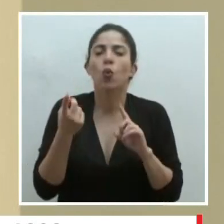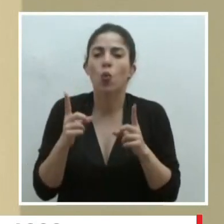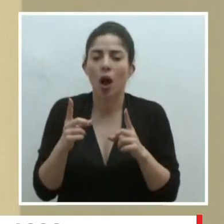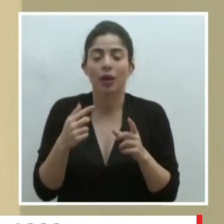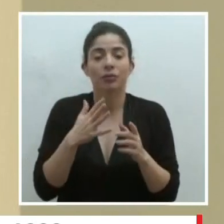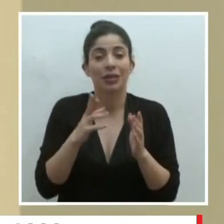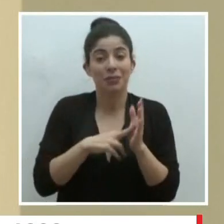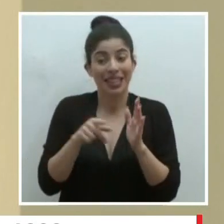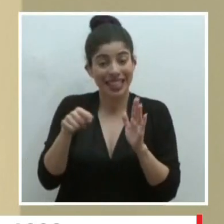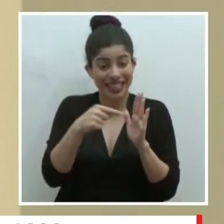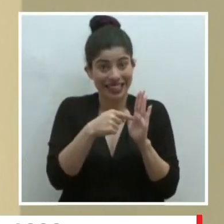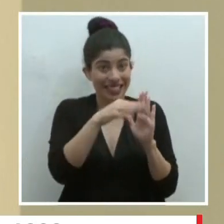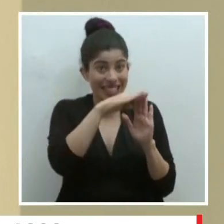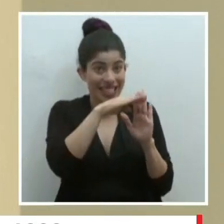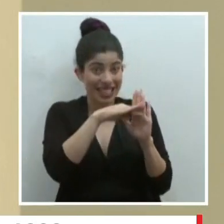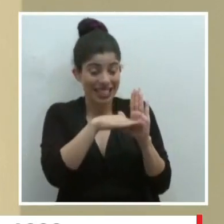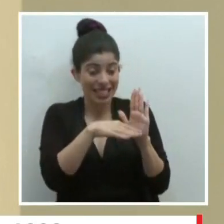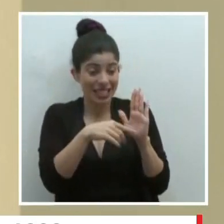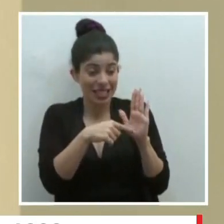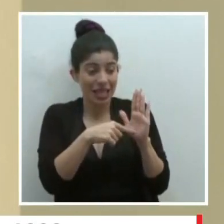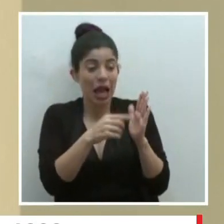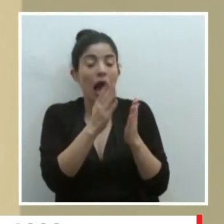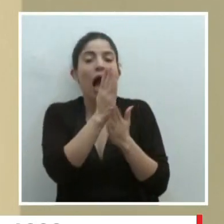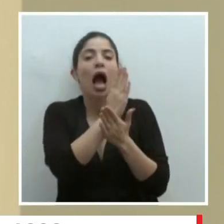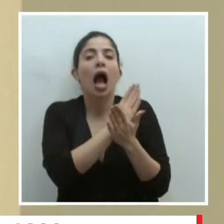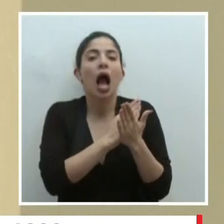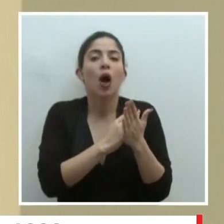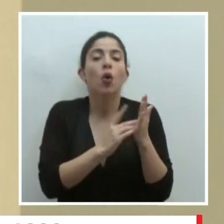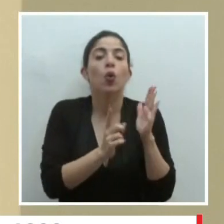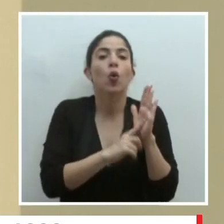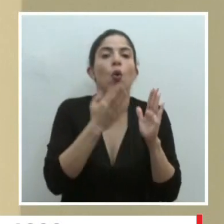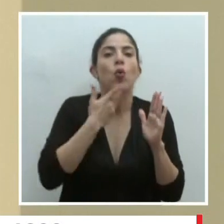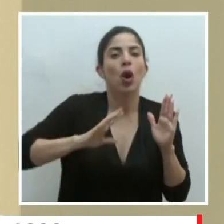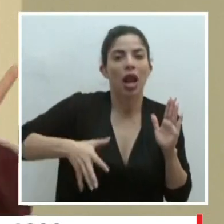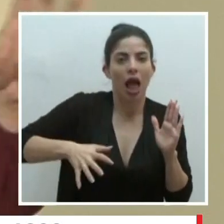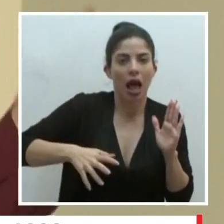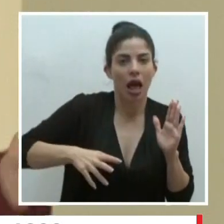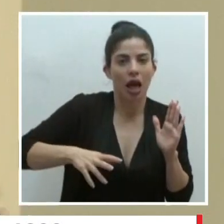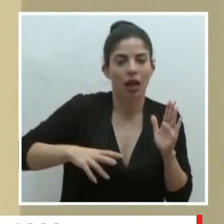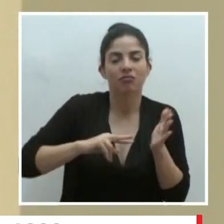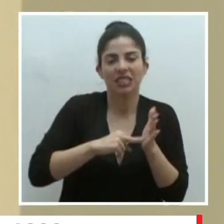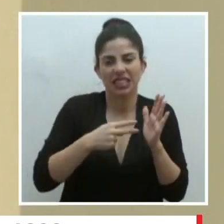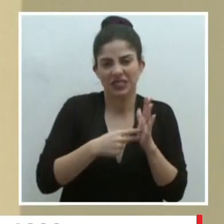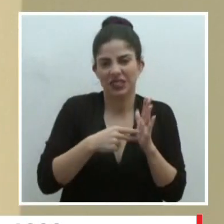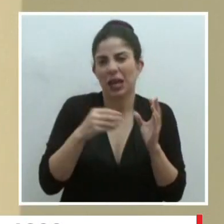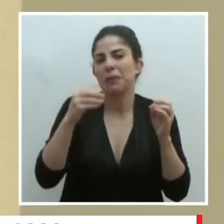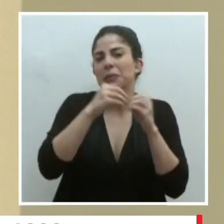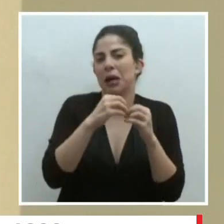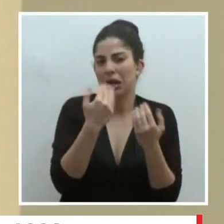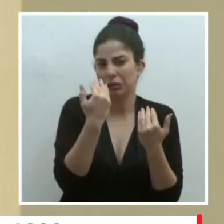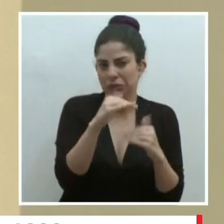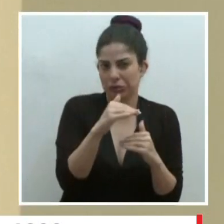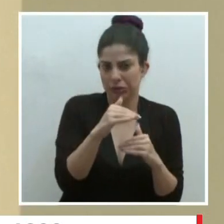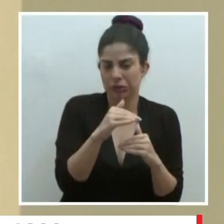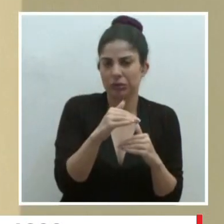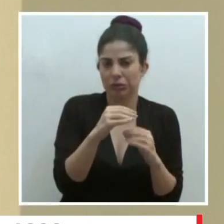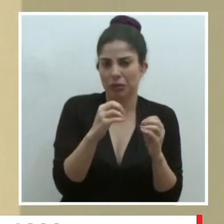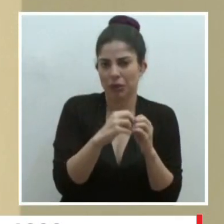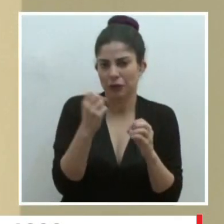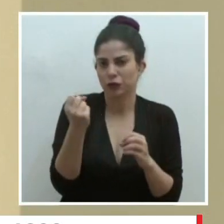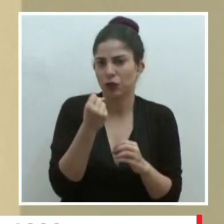Reitero que hay algunos que están bajo alerta naranja, los cuales hay medidas restrictivas mayores